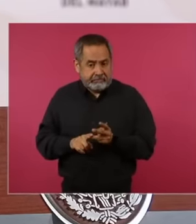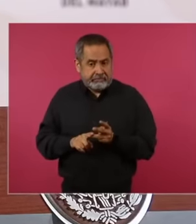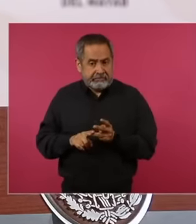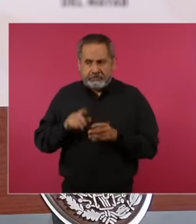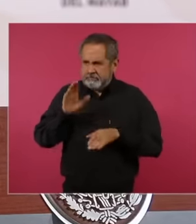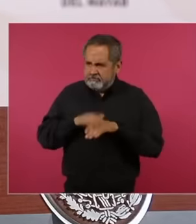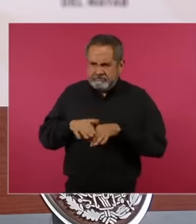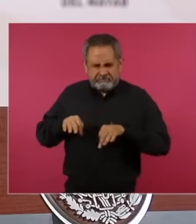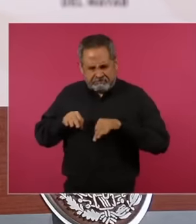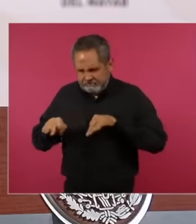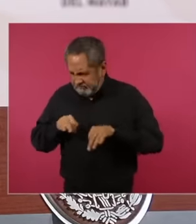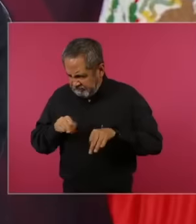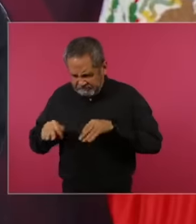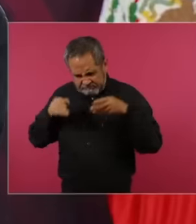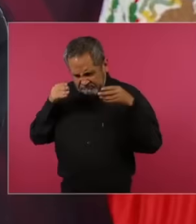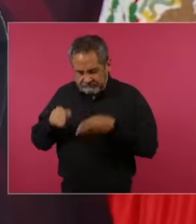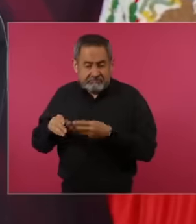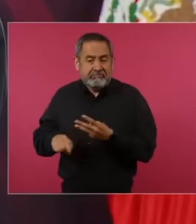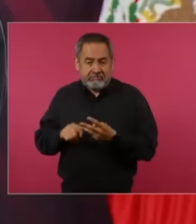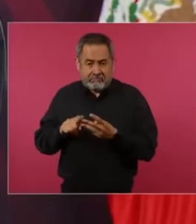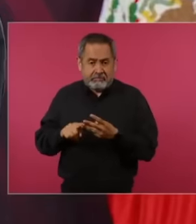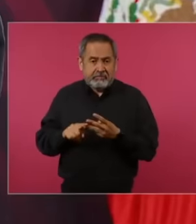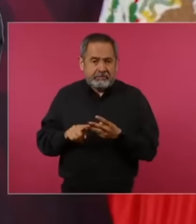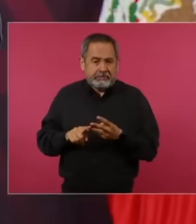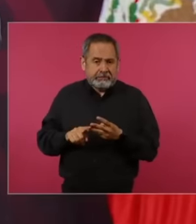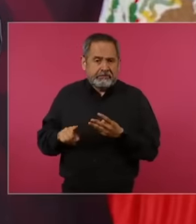más trabajadoras